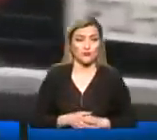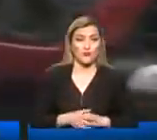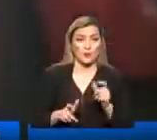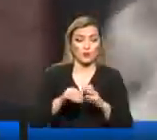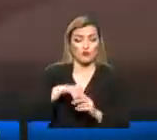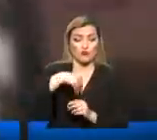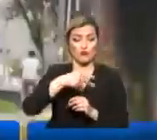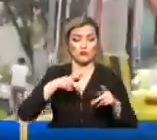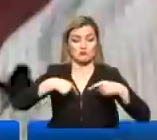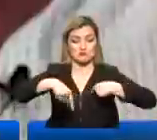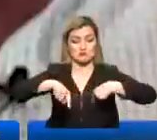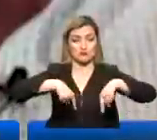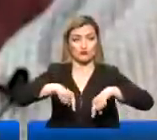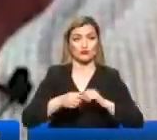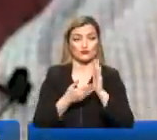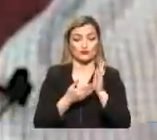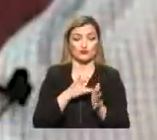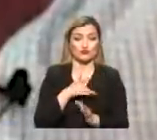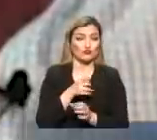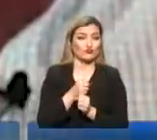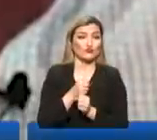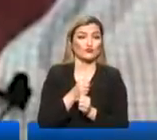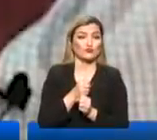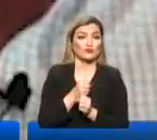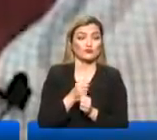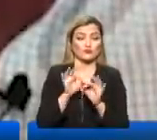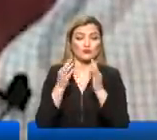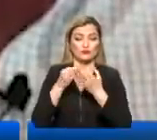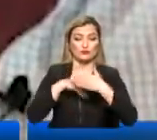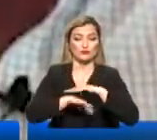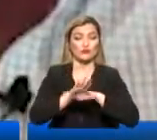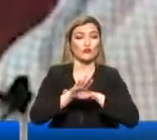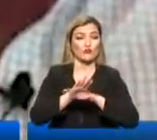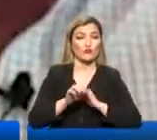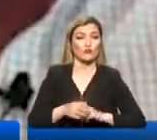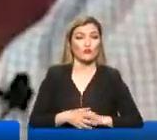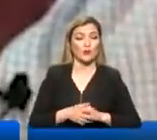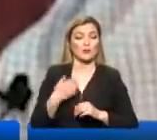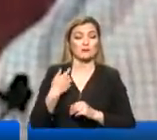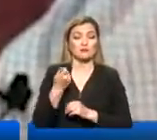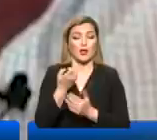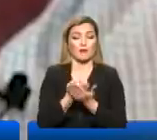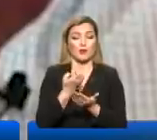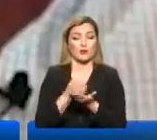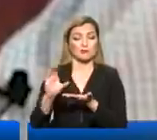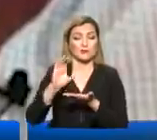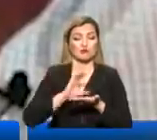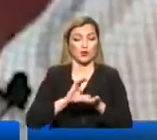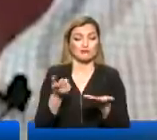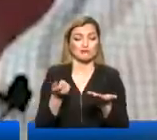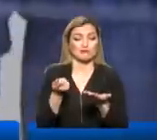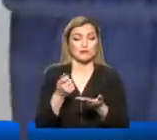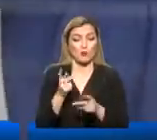que los ciudadanos salgan. Tener certezas respecto al ingreso familiar y contar con la posibilidad de generar recursos con nuestra